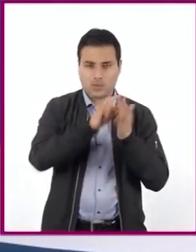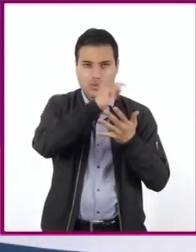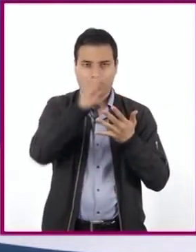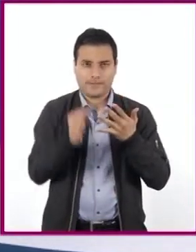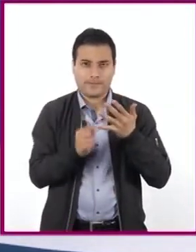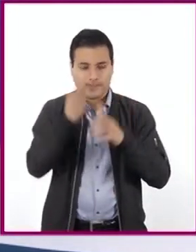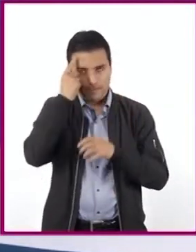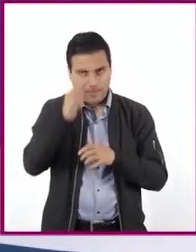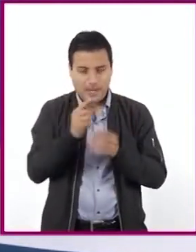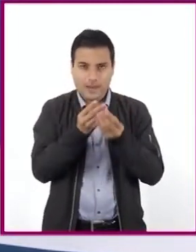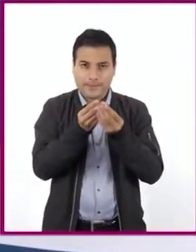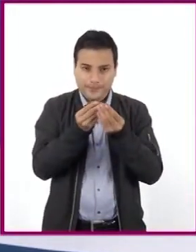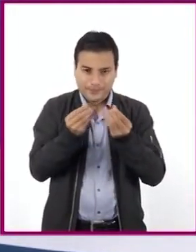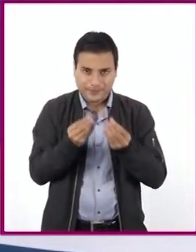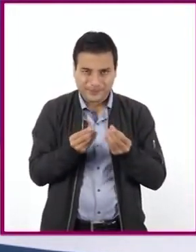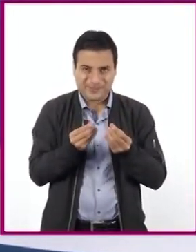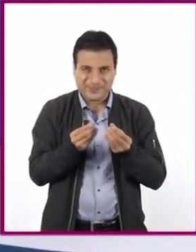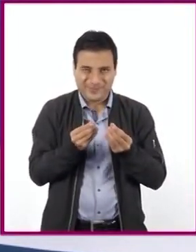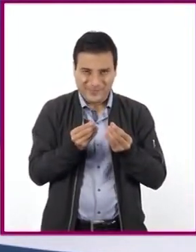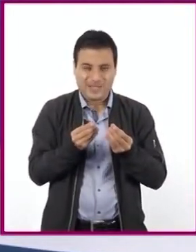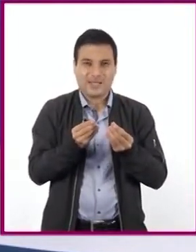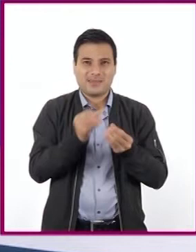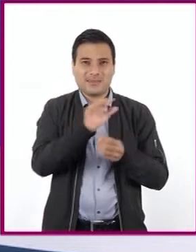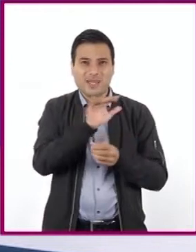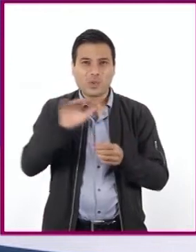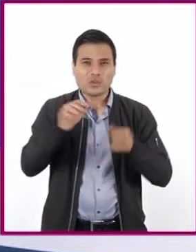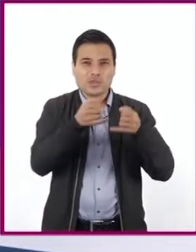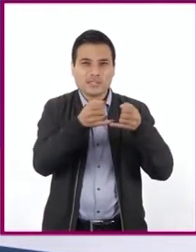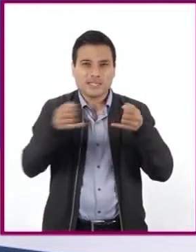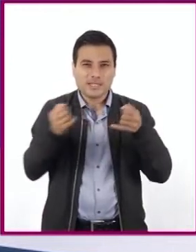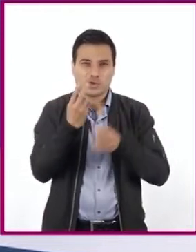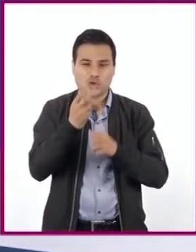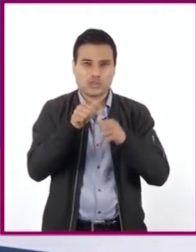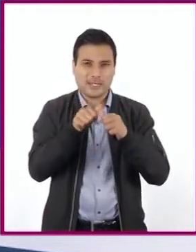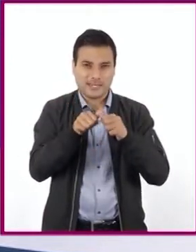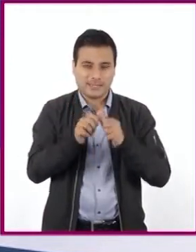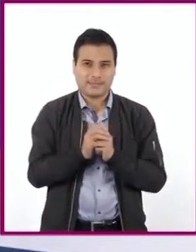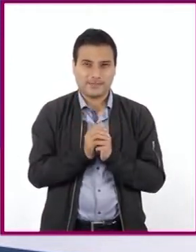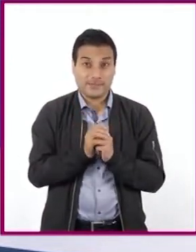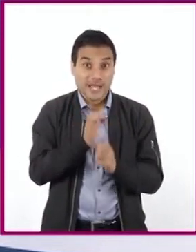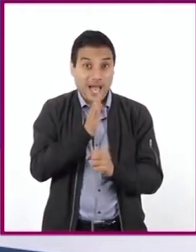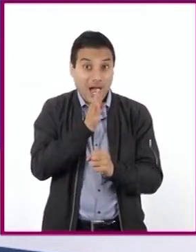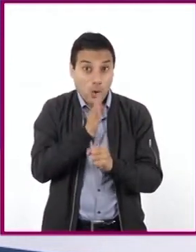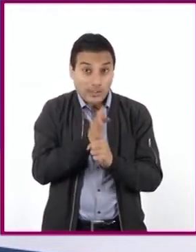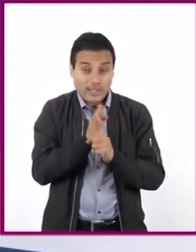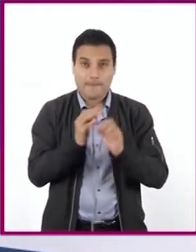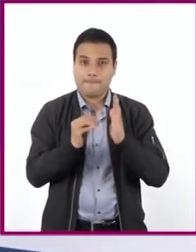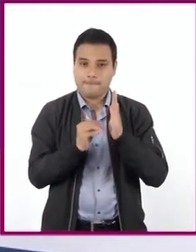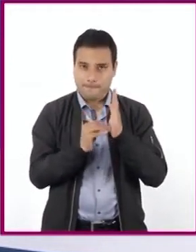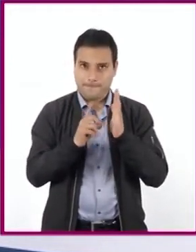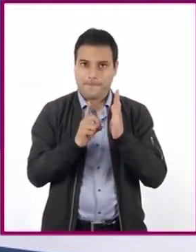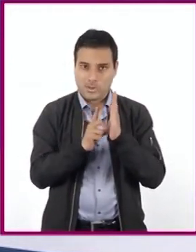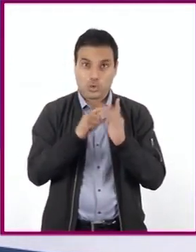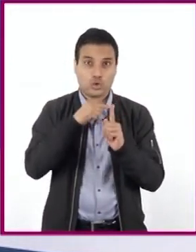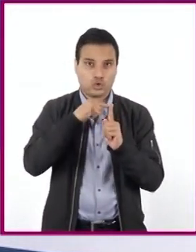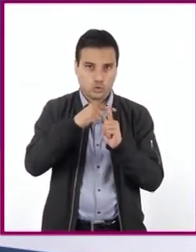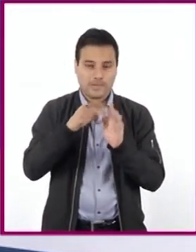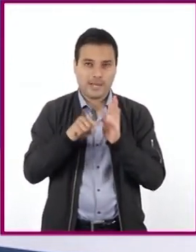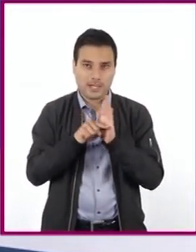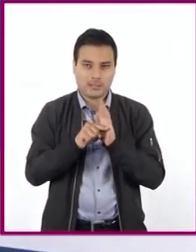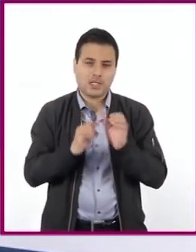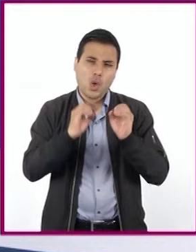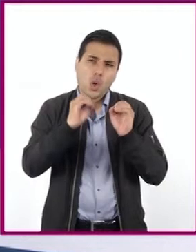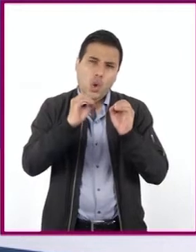ecuaciones lineales con dos incógnitas. En esta ocasión estudiaremos el método de suma y resta, este último también conocido